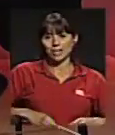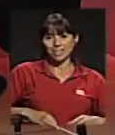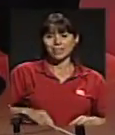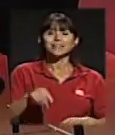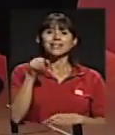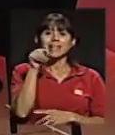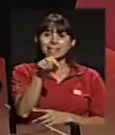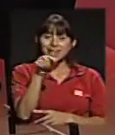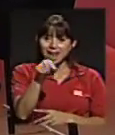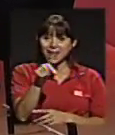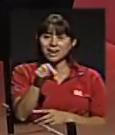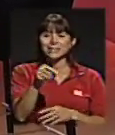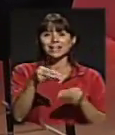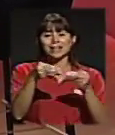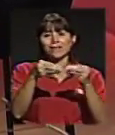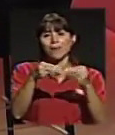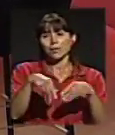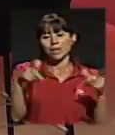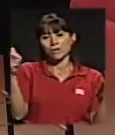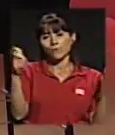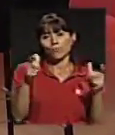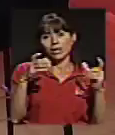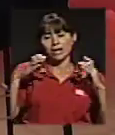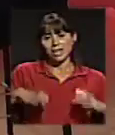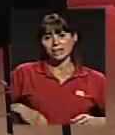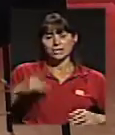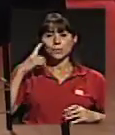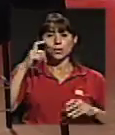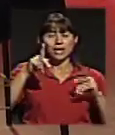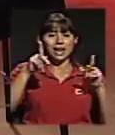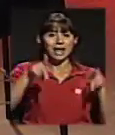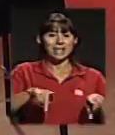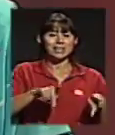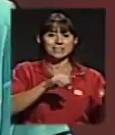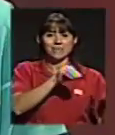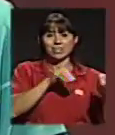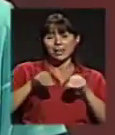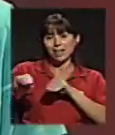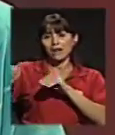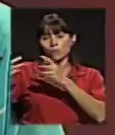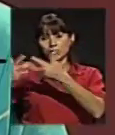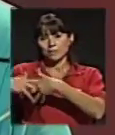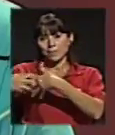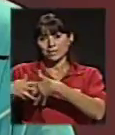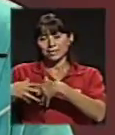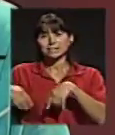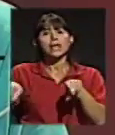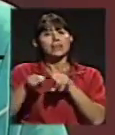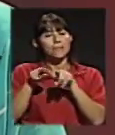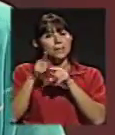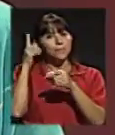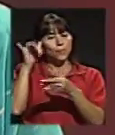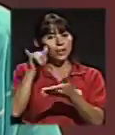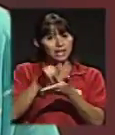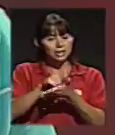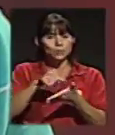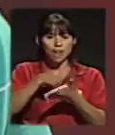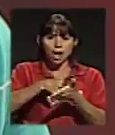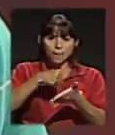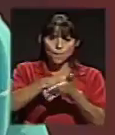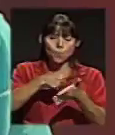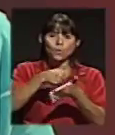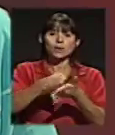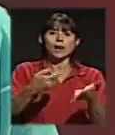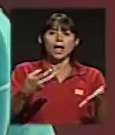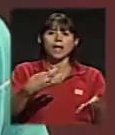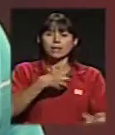perder clientes porque la gente se va a trasladar a otras empresas y por eso es la pugna también y el empuje